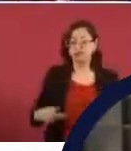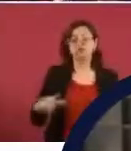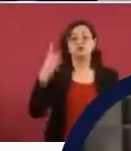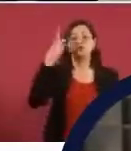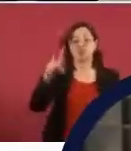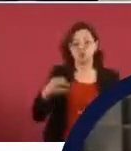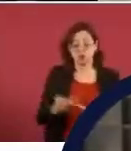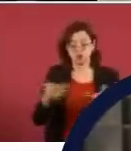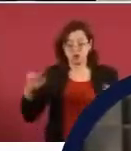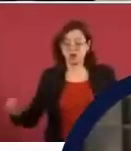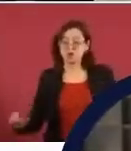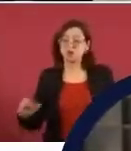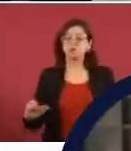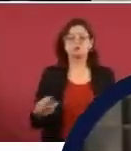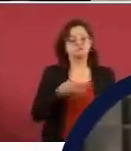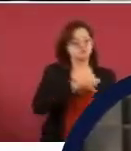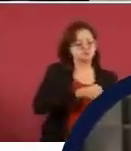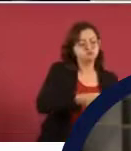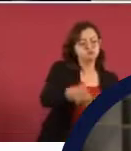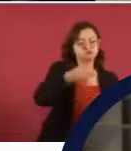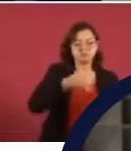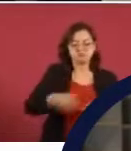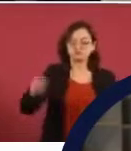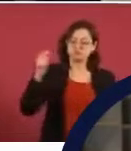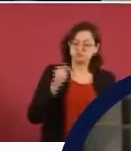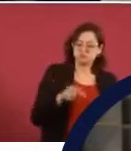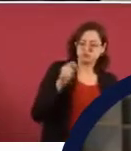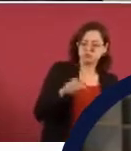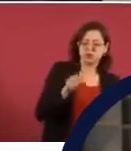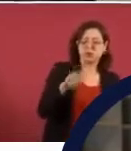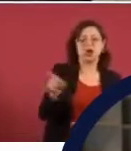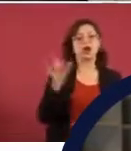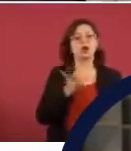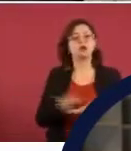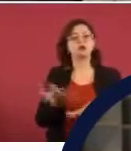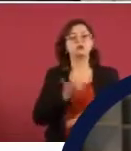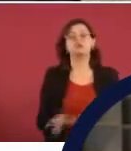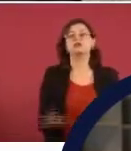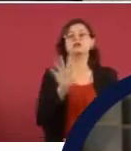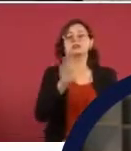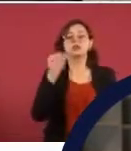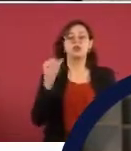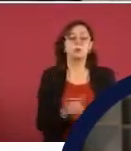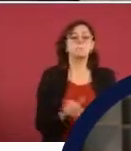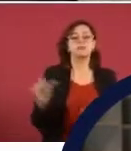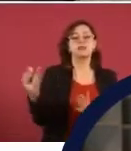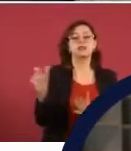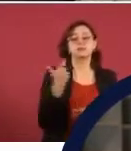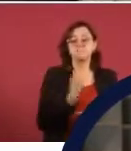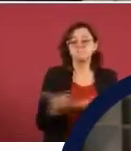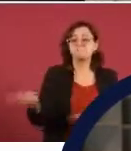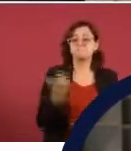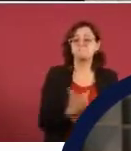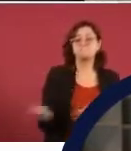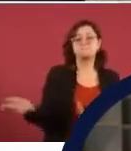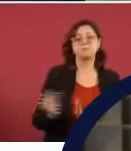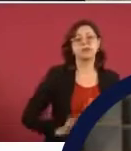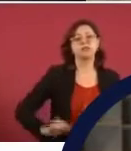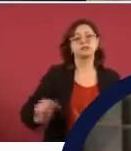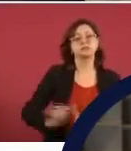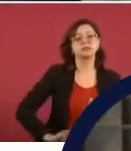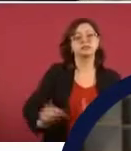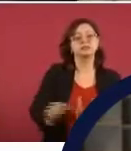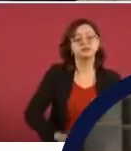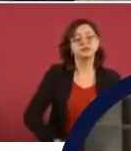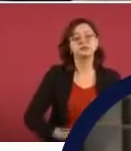0%, no podemos concluir que todo el sexenio va a ser así. Es apenas un año, y claro que tenemos que evaluar